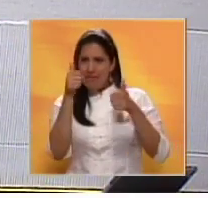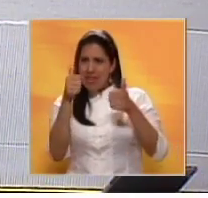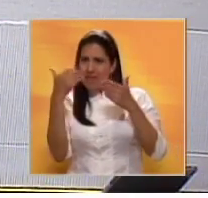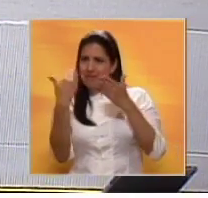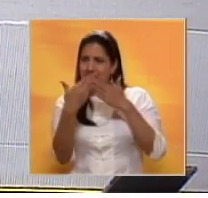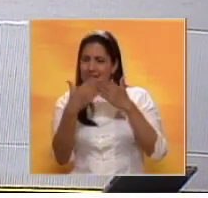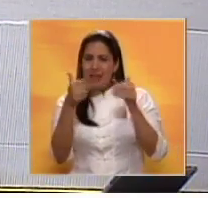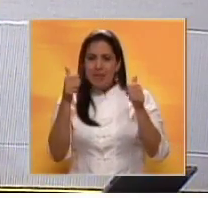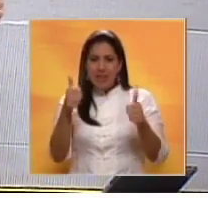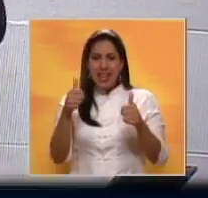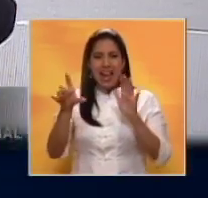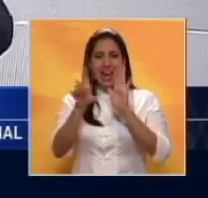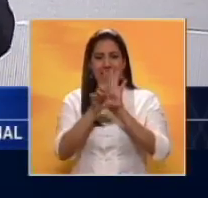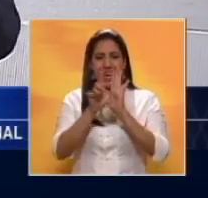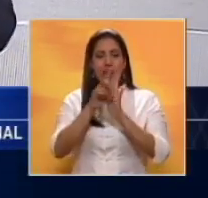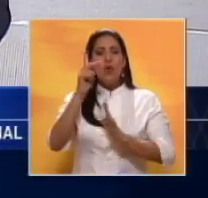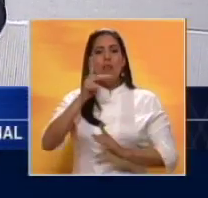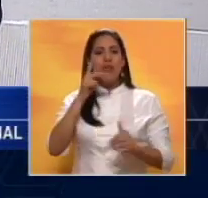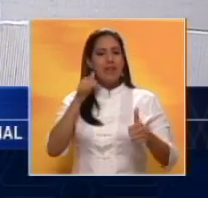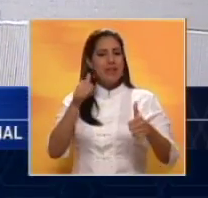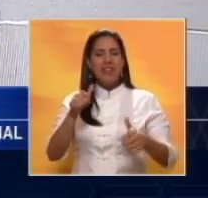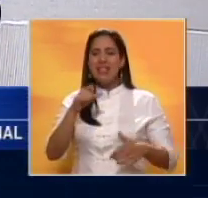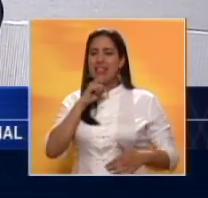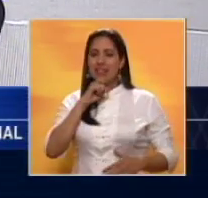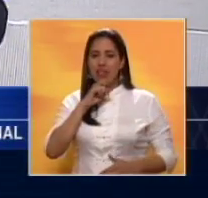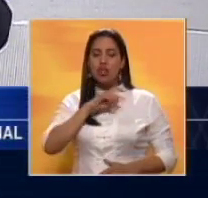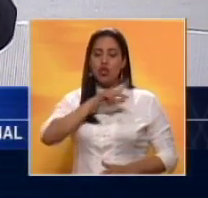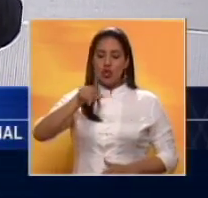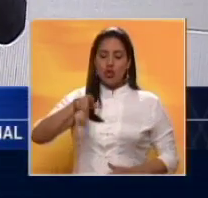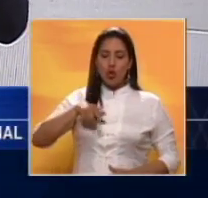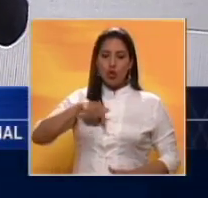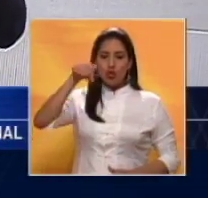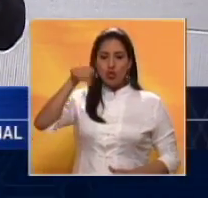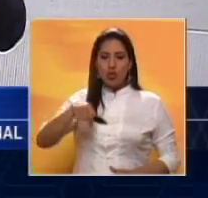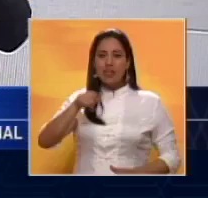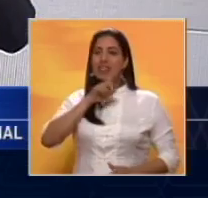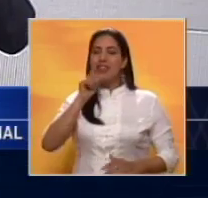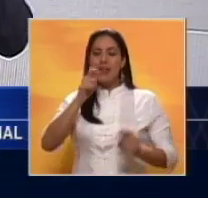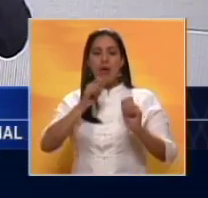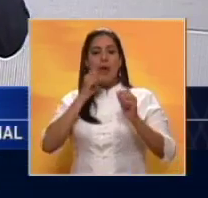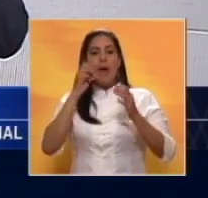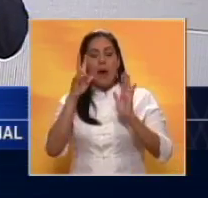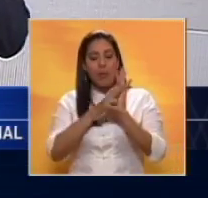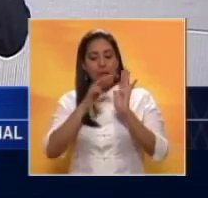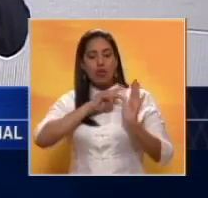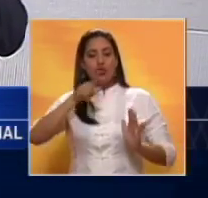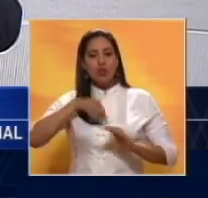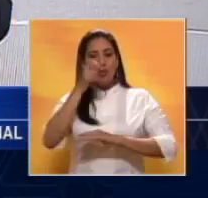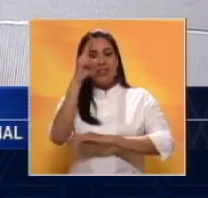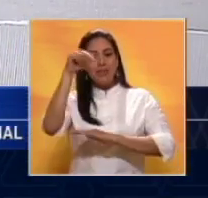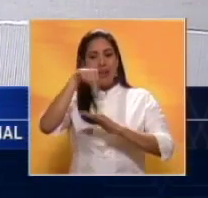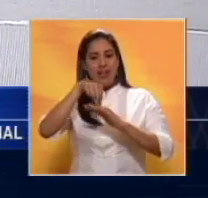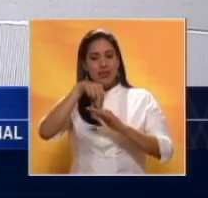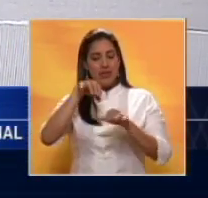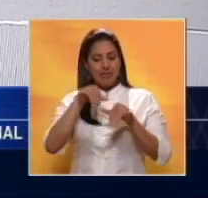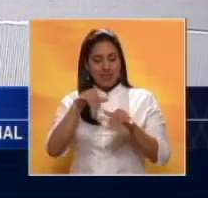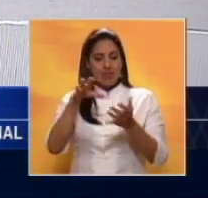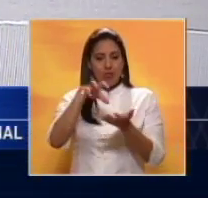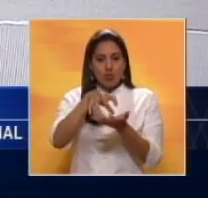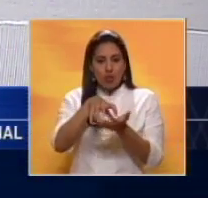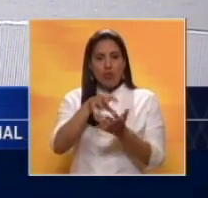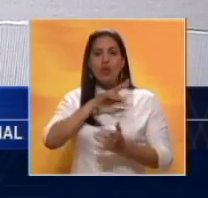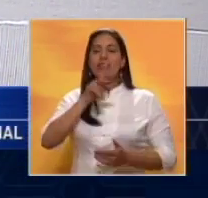válidos, legal y políticamente, son los que emanen de esta Asamblea Nacional.